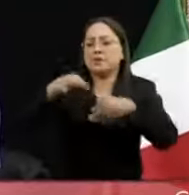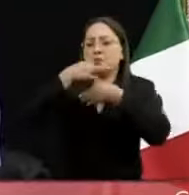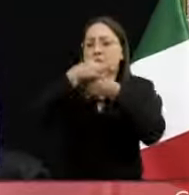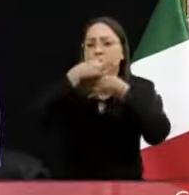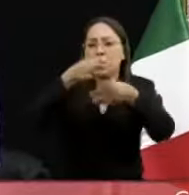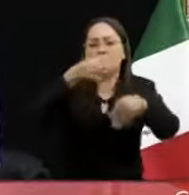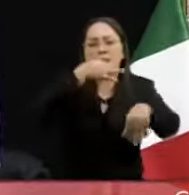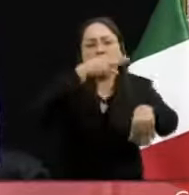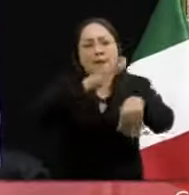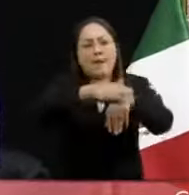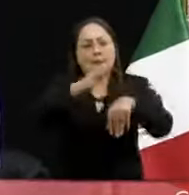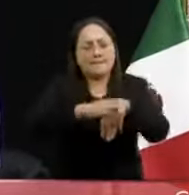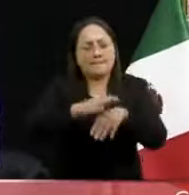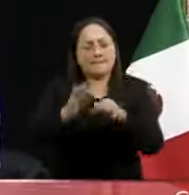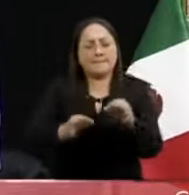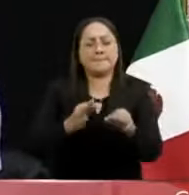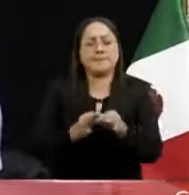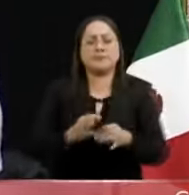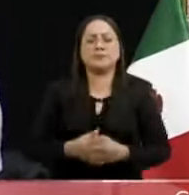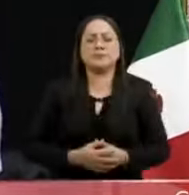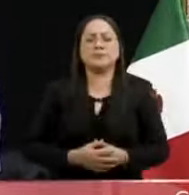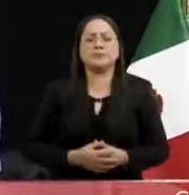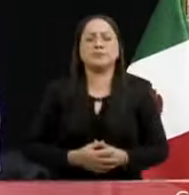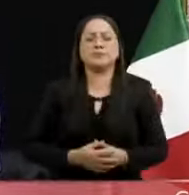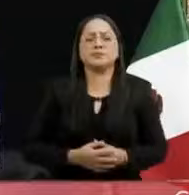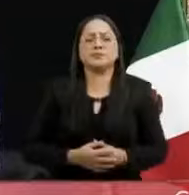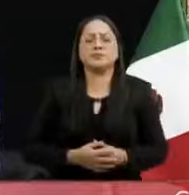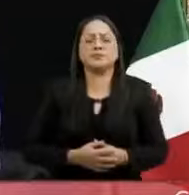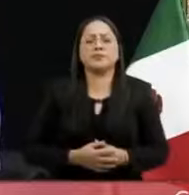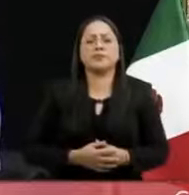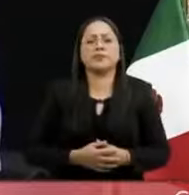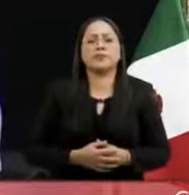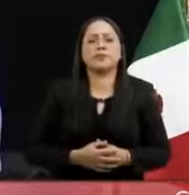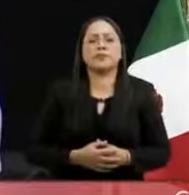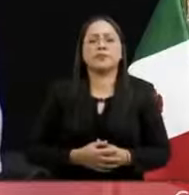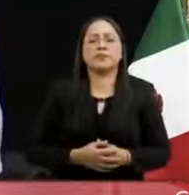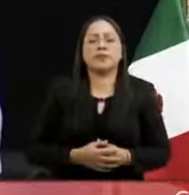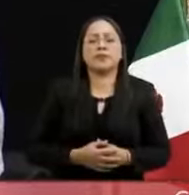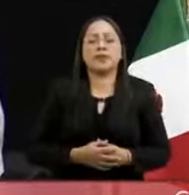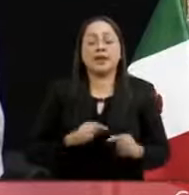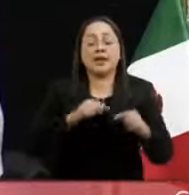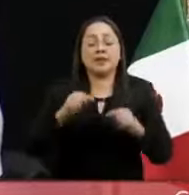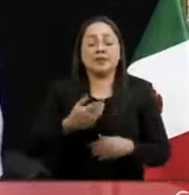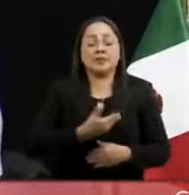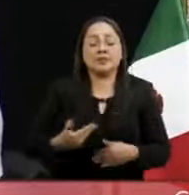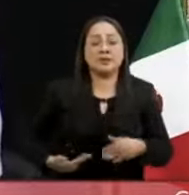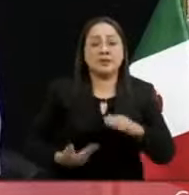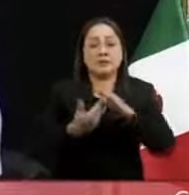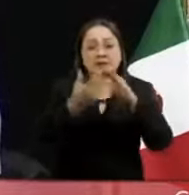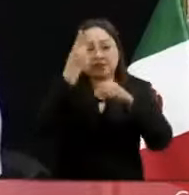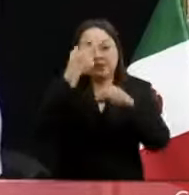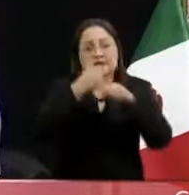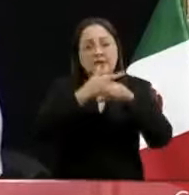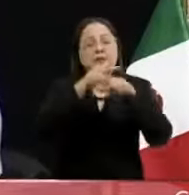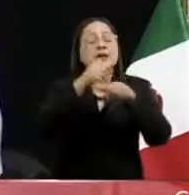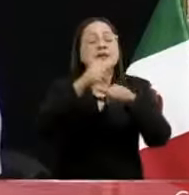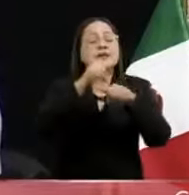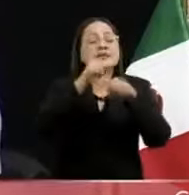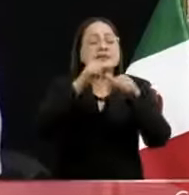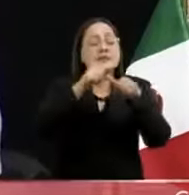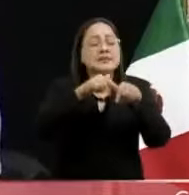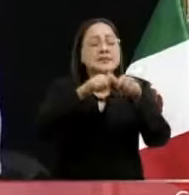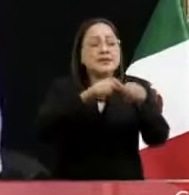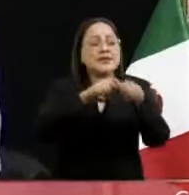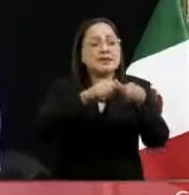declaratoria correspondiente. La Presidencia seguirá atenta para recibir las resoluciones